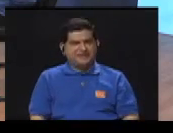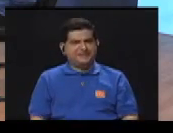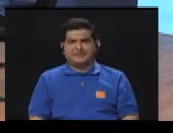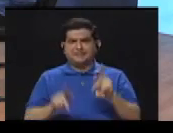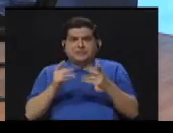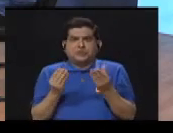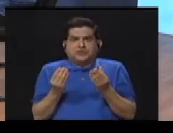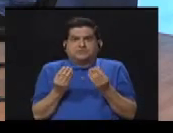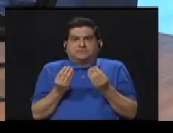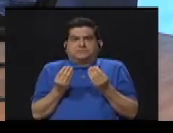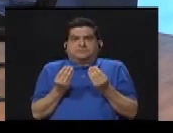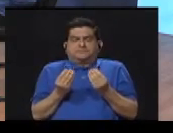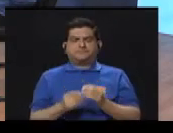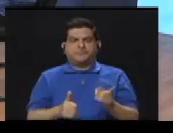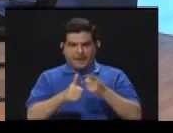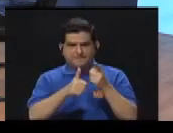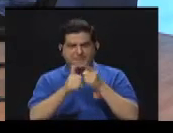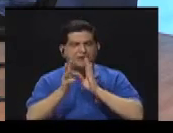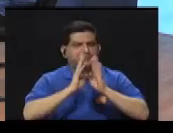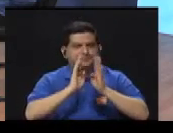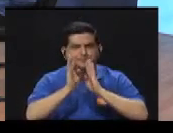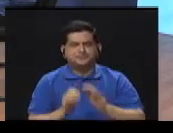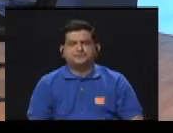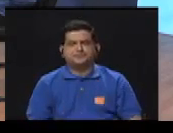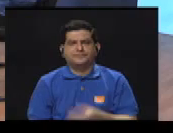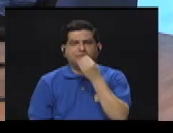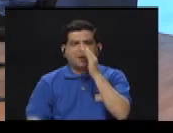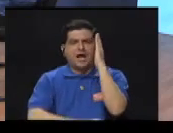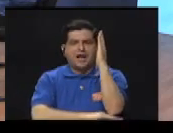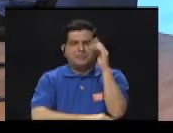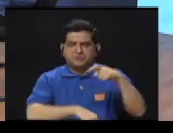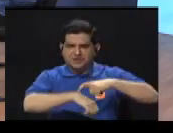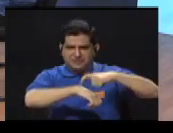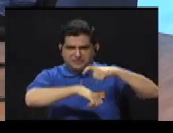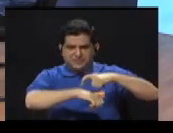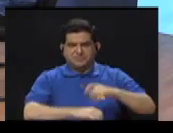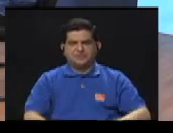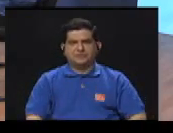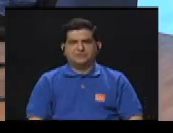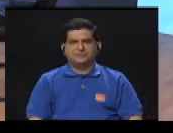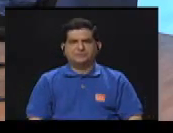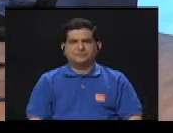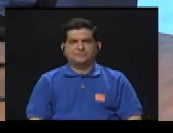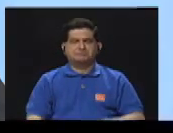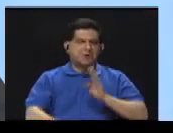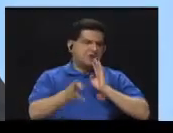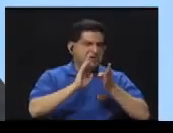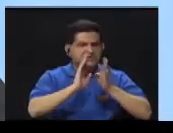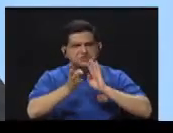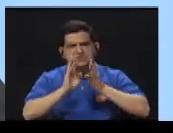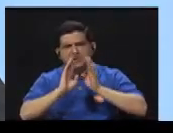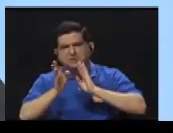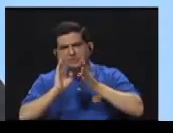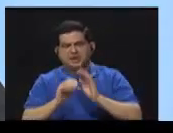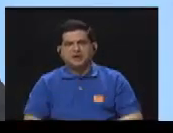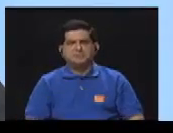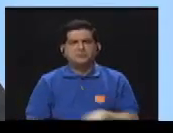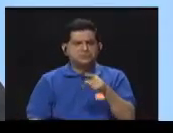dispositivo, claro, los asusta. Entonces nosotros primero llegamos a hablar, a almorzar con ellos incluso, almorzamos ahí a conversar y